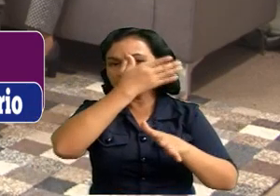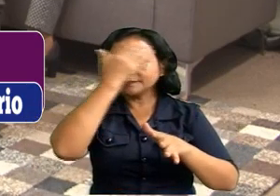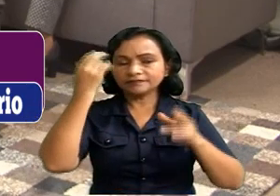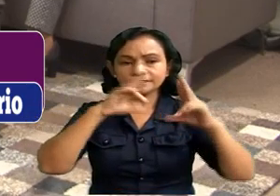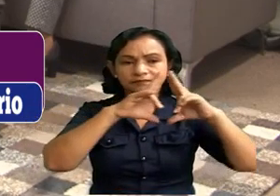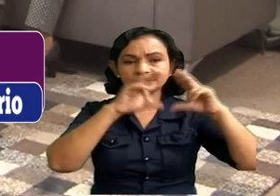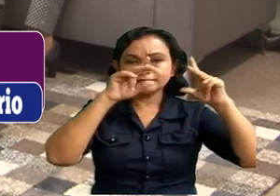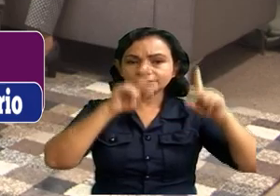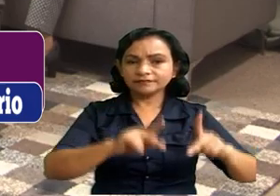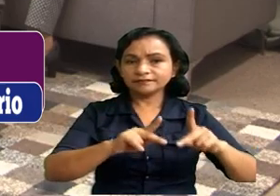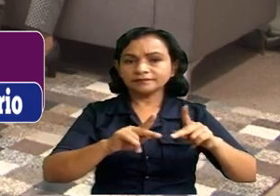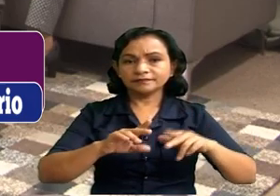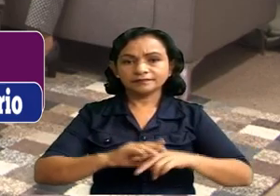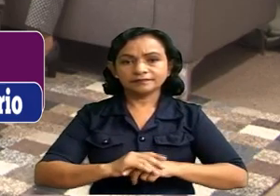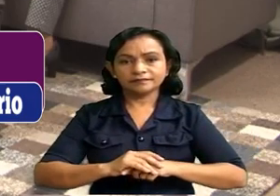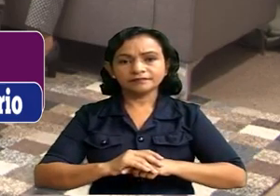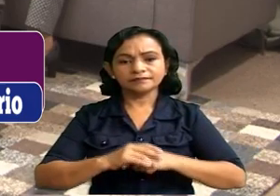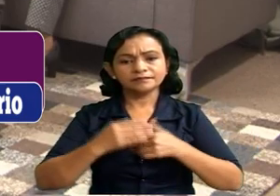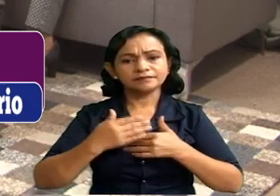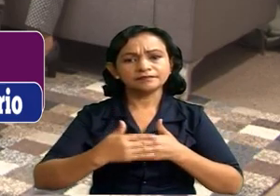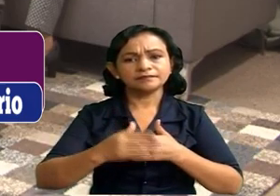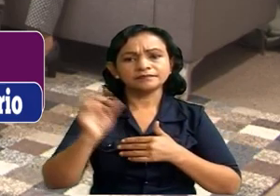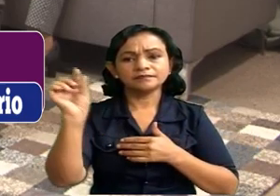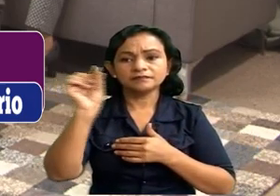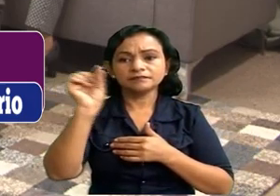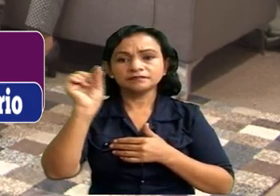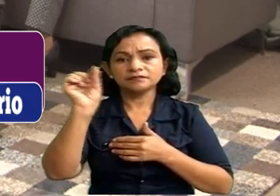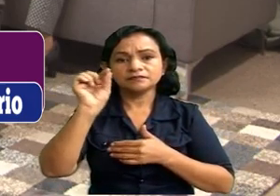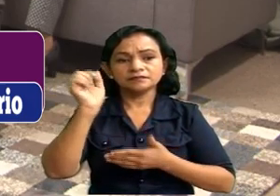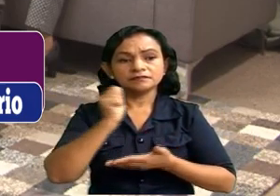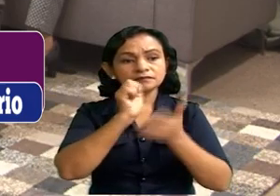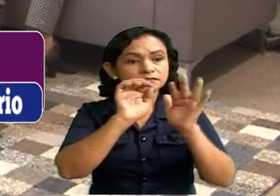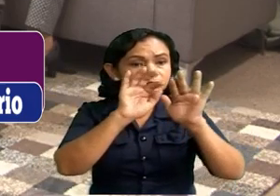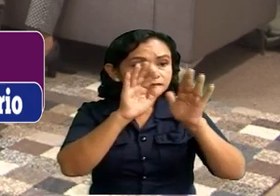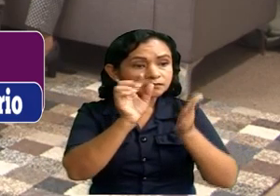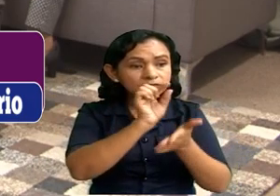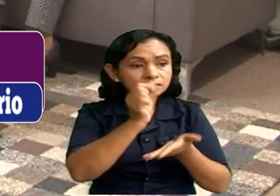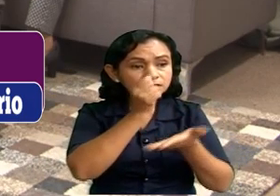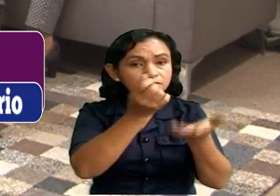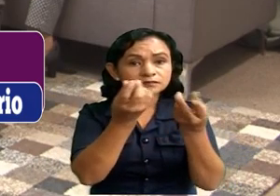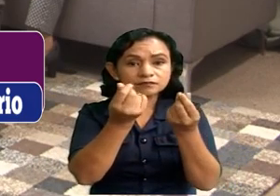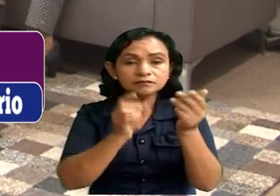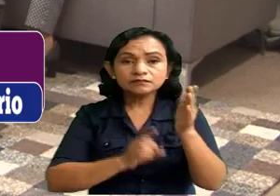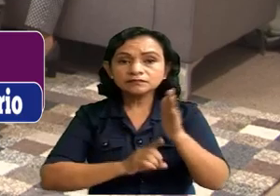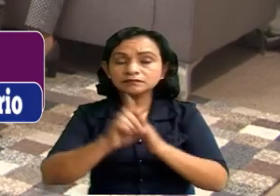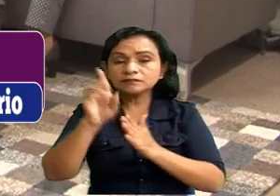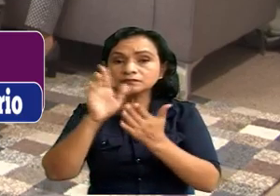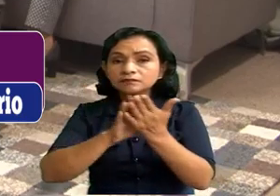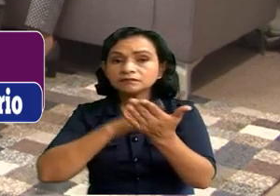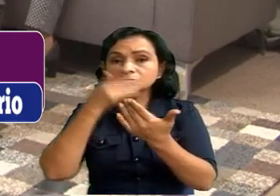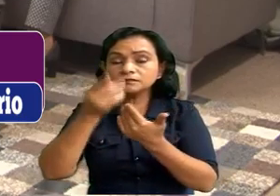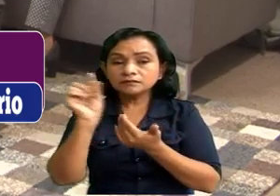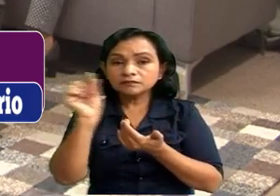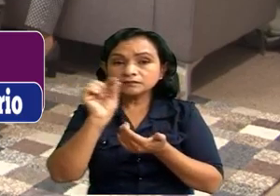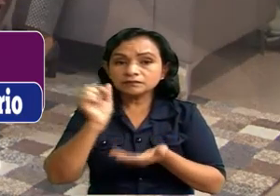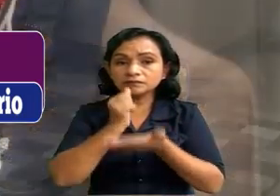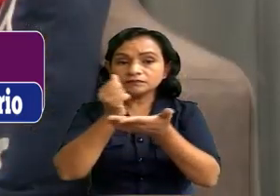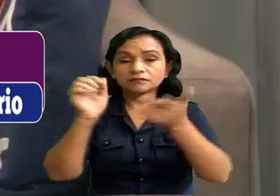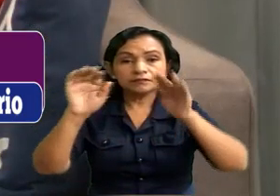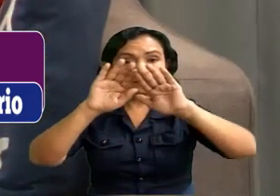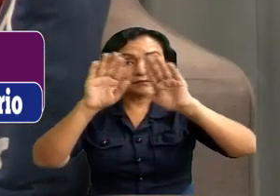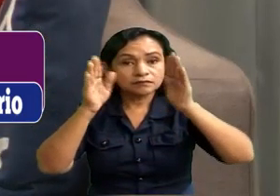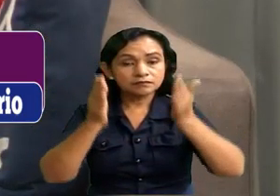nicaragüenses. ¿Cuándo le prestaron a las mujeres? ¿Cuándo desarrollaron un programa de préstamo para que las